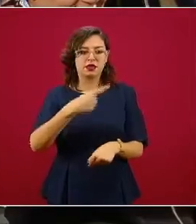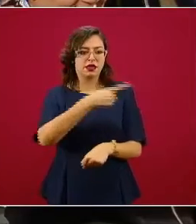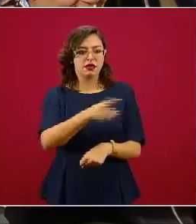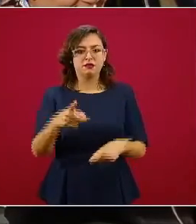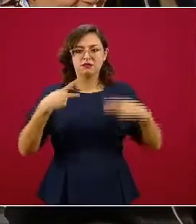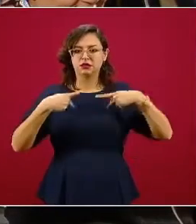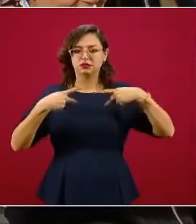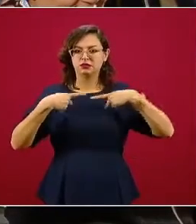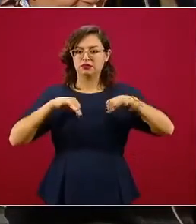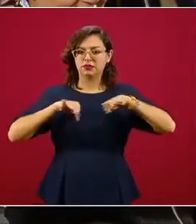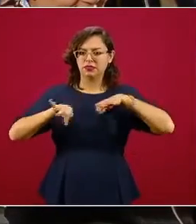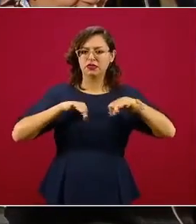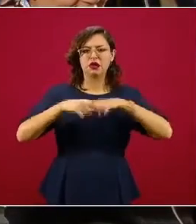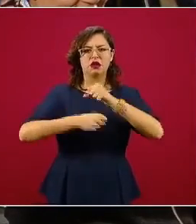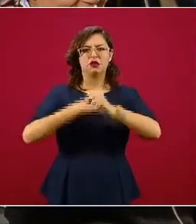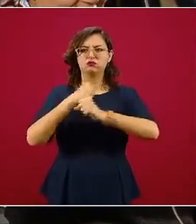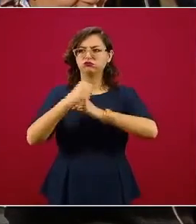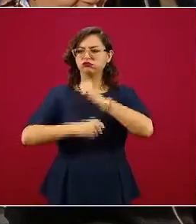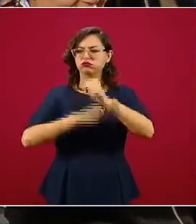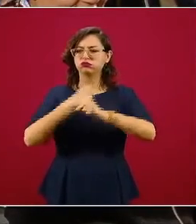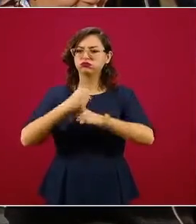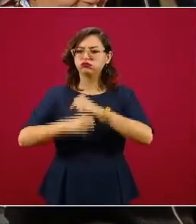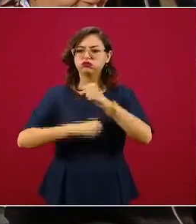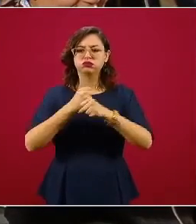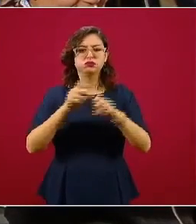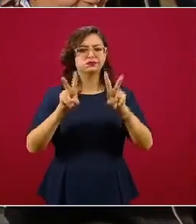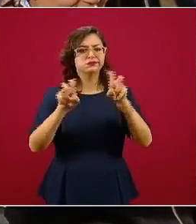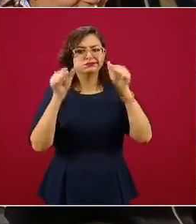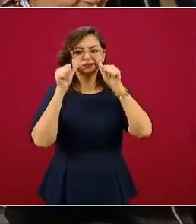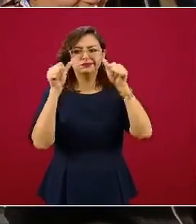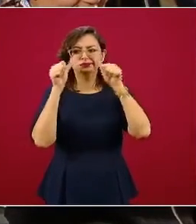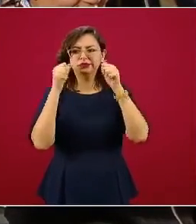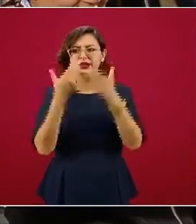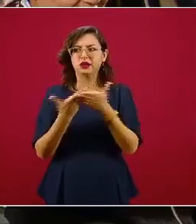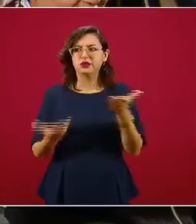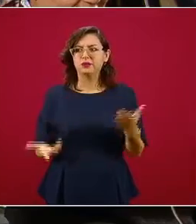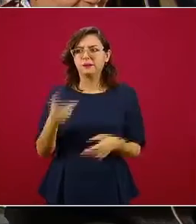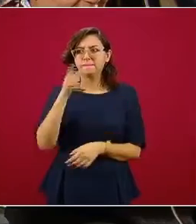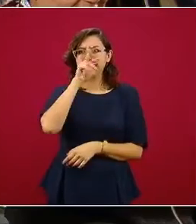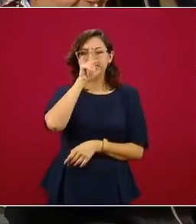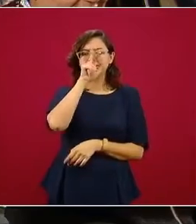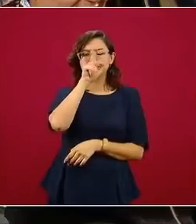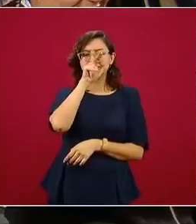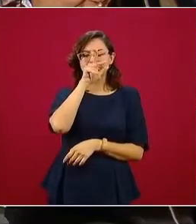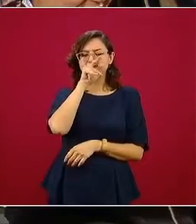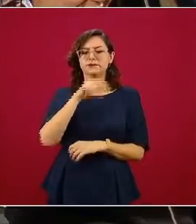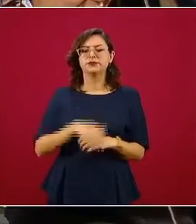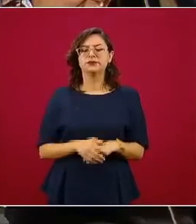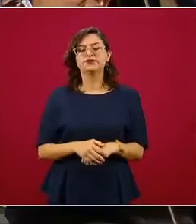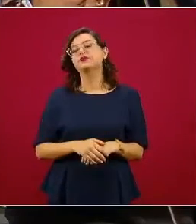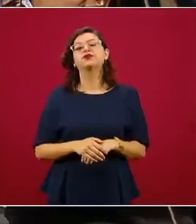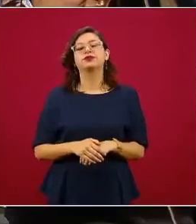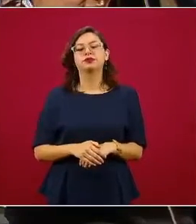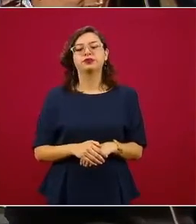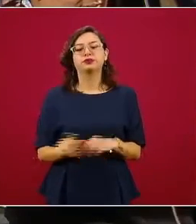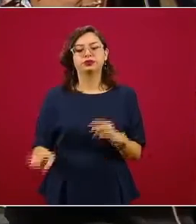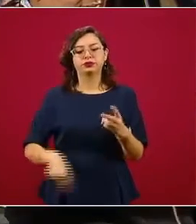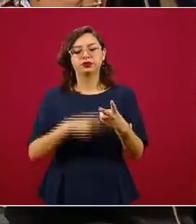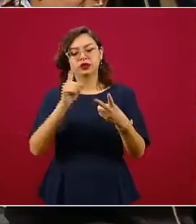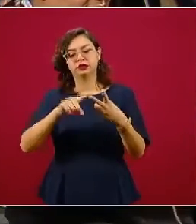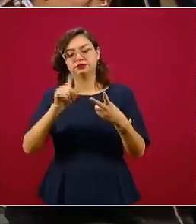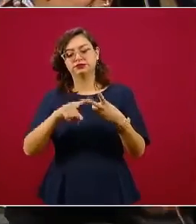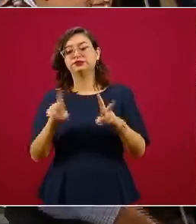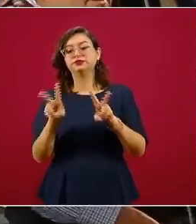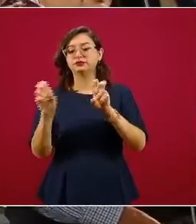trabajadores que pues ya llevan bastantes años atendiendo esto? Y en este sentido del empleo, presidente, Walmart, que usted ya